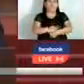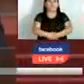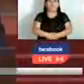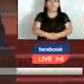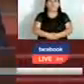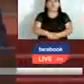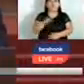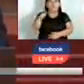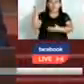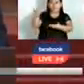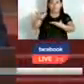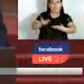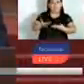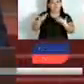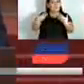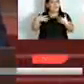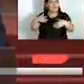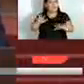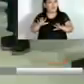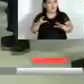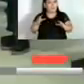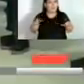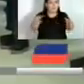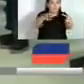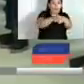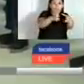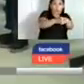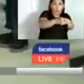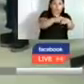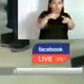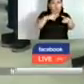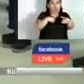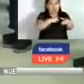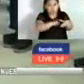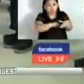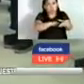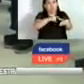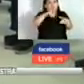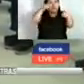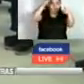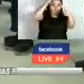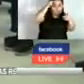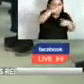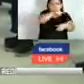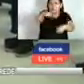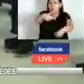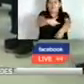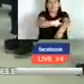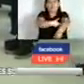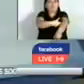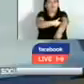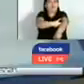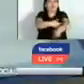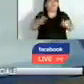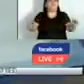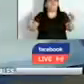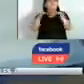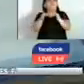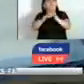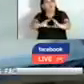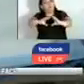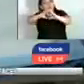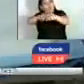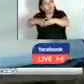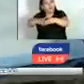prácticamente cubriendo a la primera línea todos los hospitales nacionales, pero también vamos a cubrir a